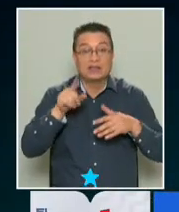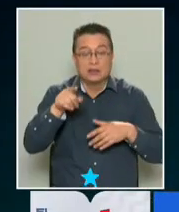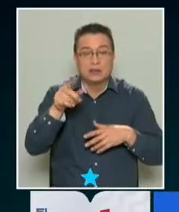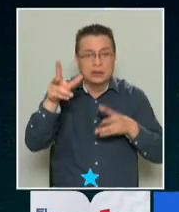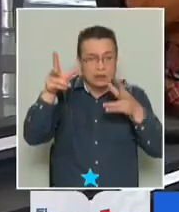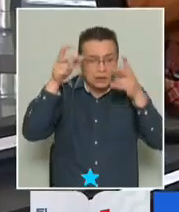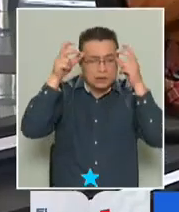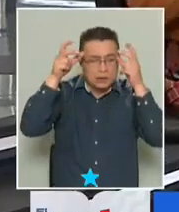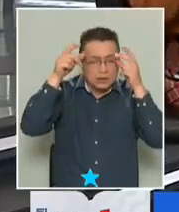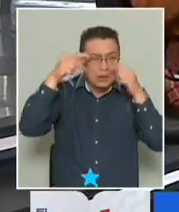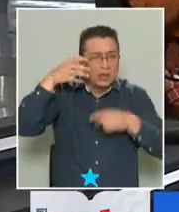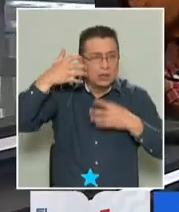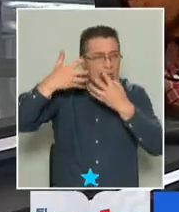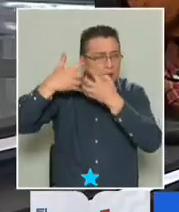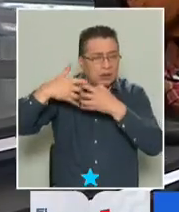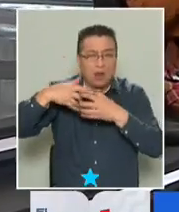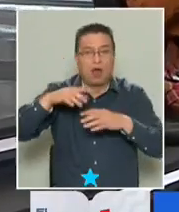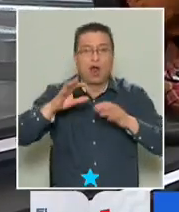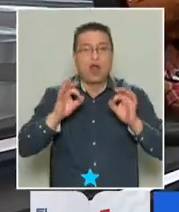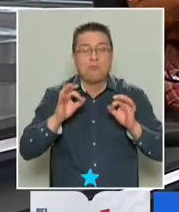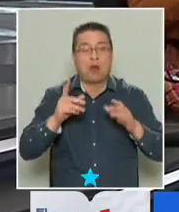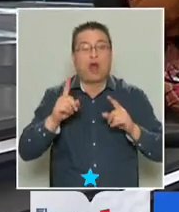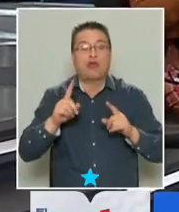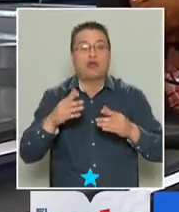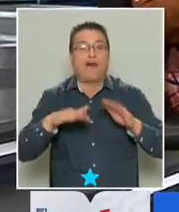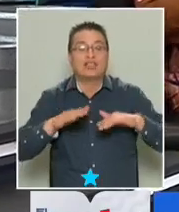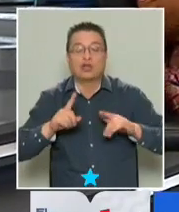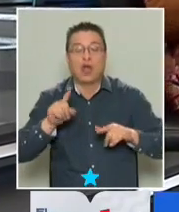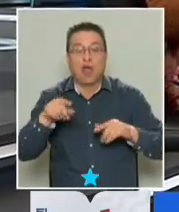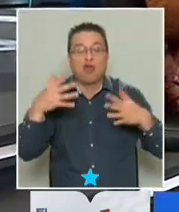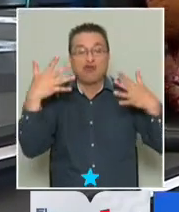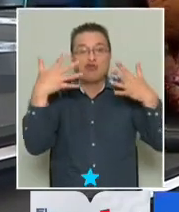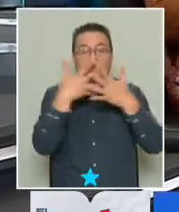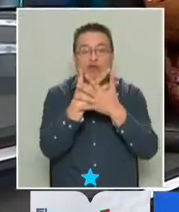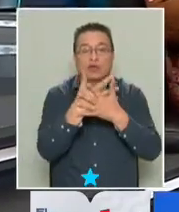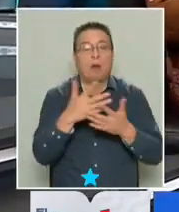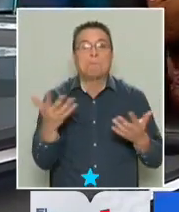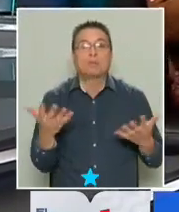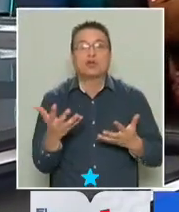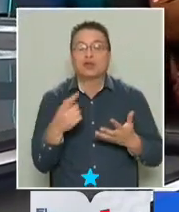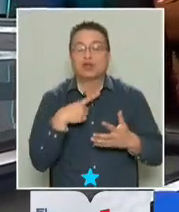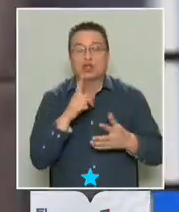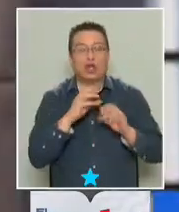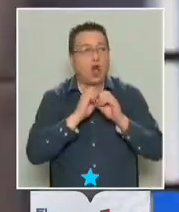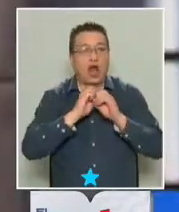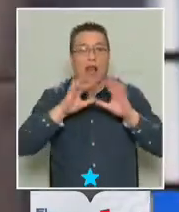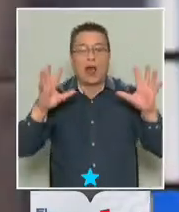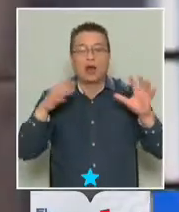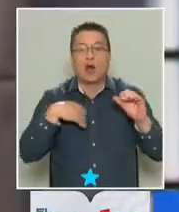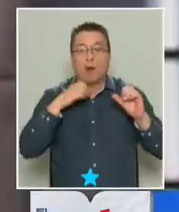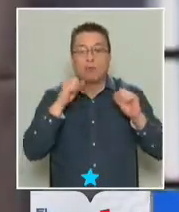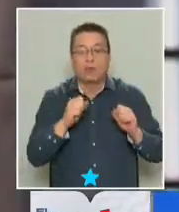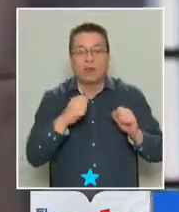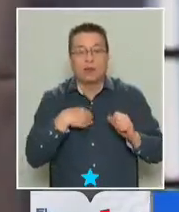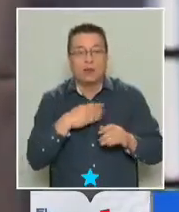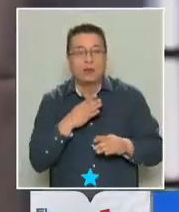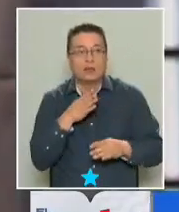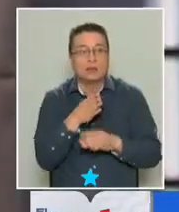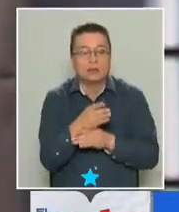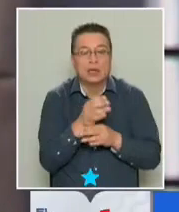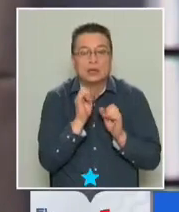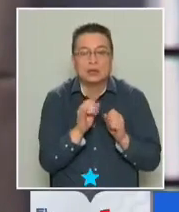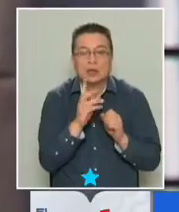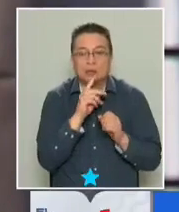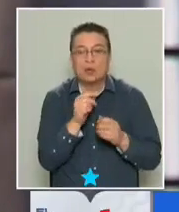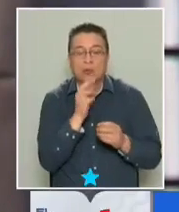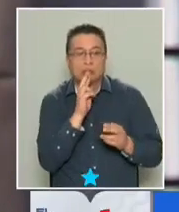que debiera ser lógico no se produce y eso confunde porque tú no tienes claro incluso si puedes recurrir y el derecho